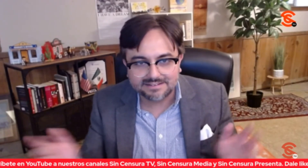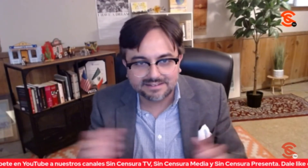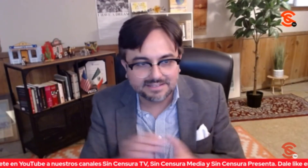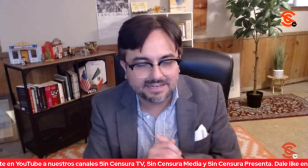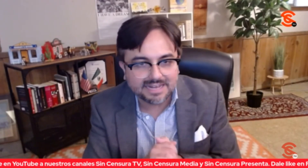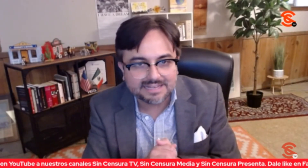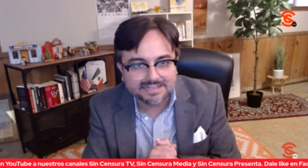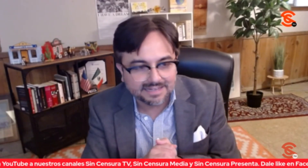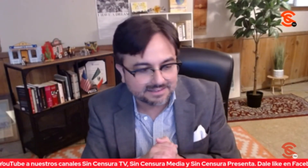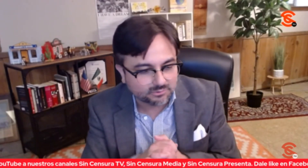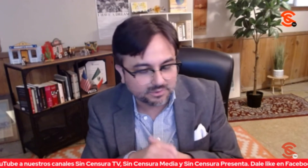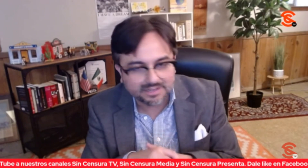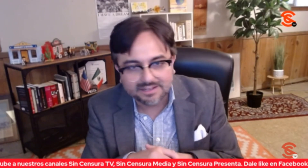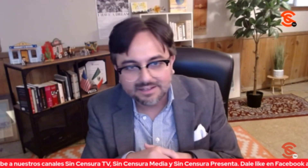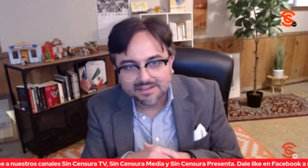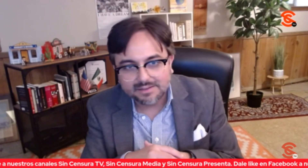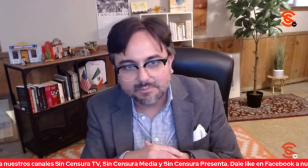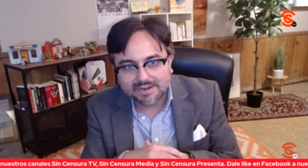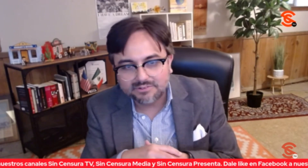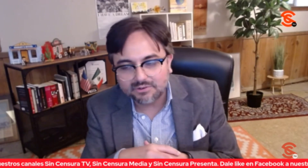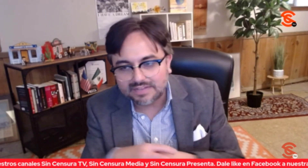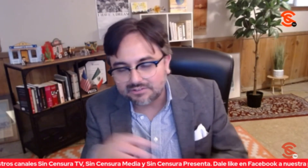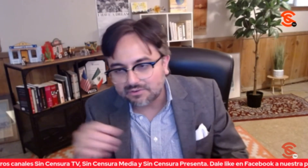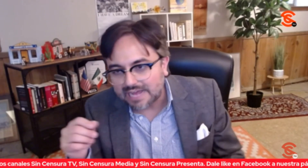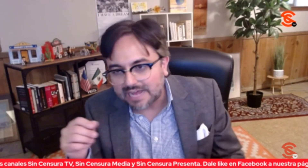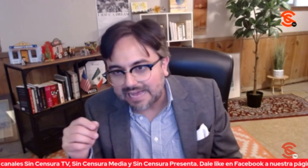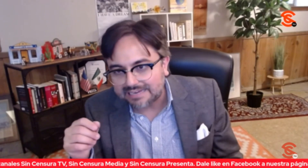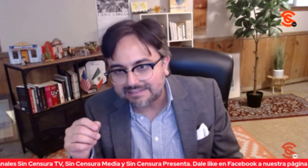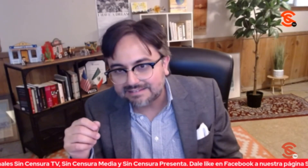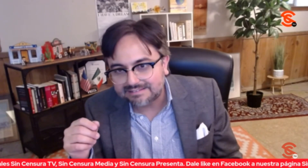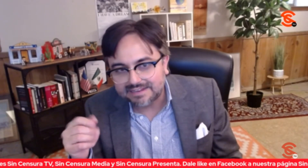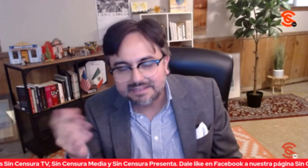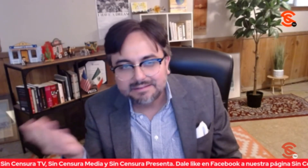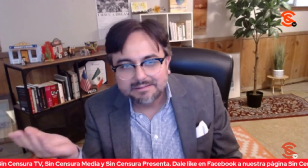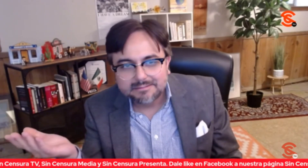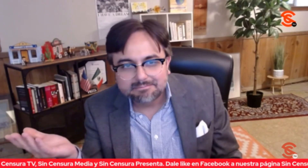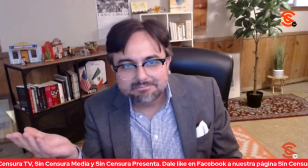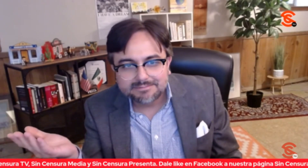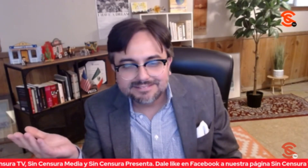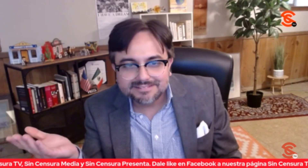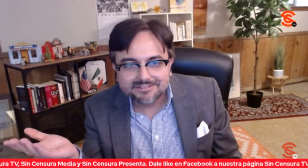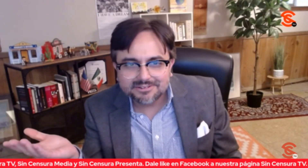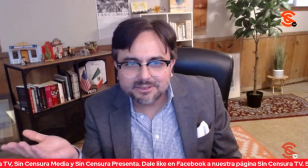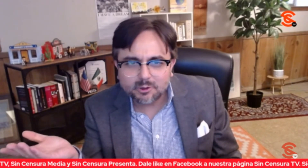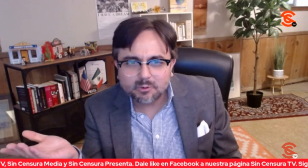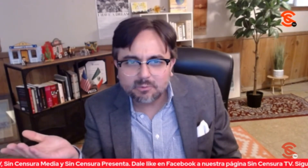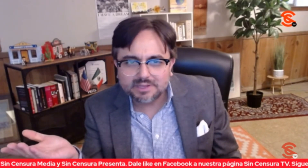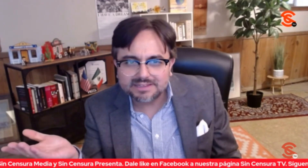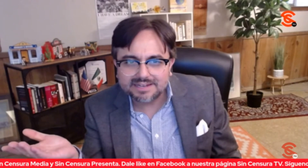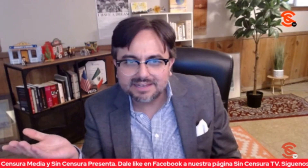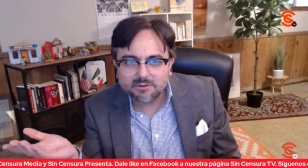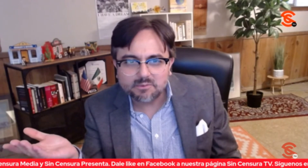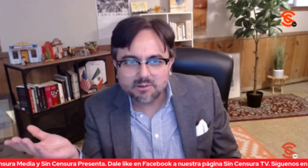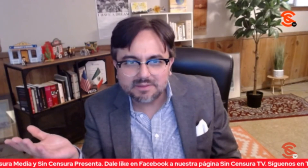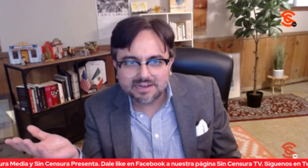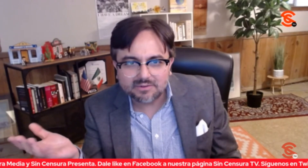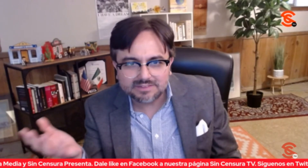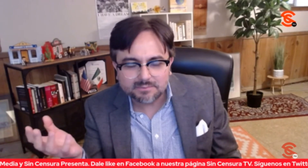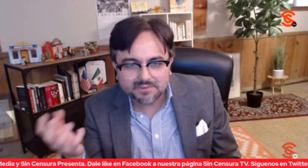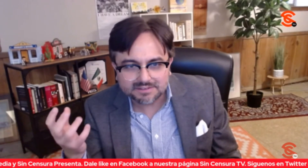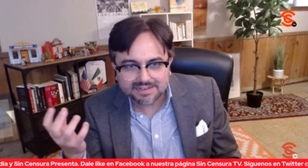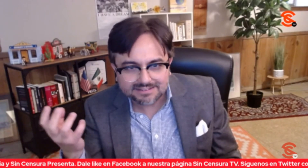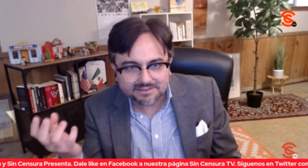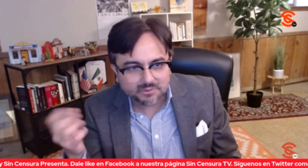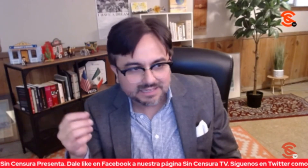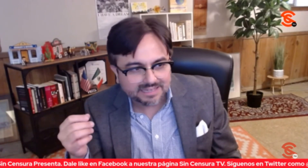marchas en las que quieren ir a destruir a Palacio Nacional y etcétera, pues yo no entiendo como por qué tendría que haber un problema de algún